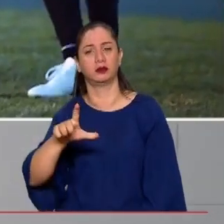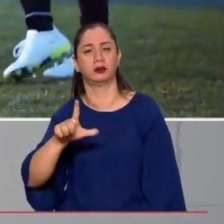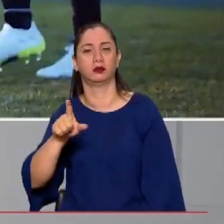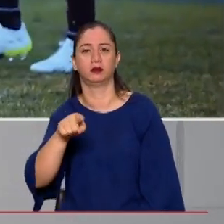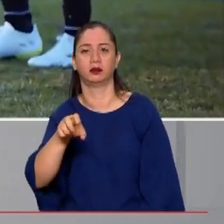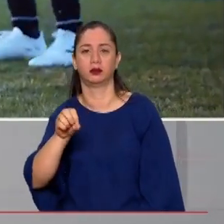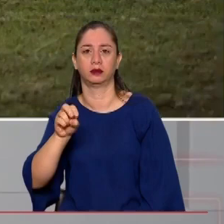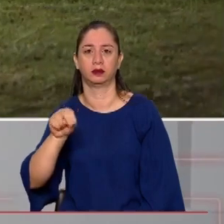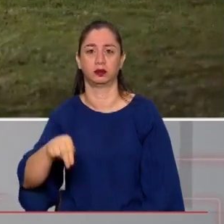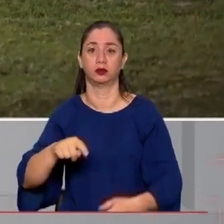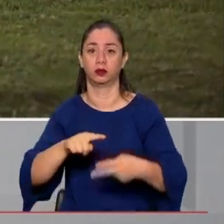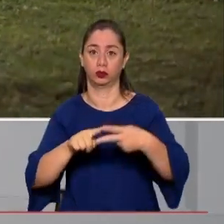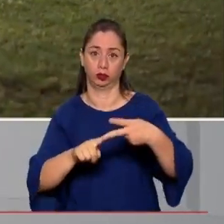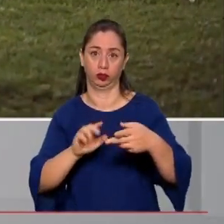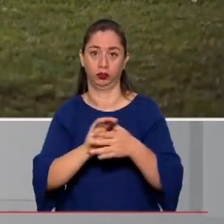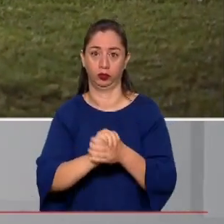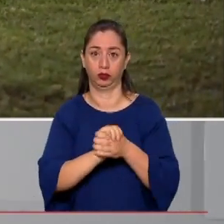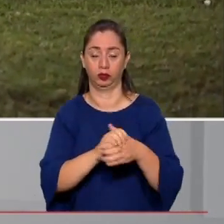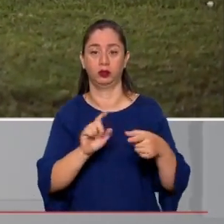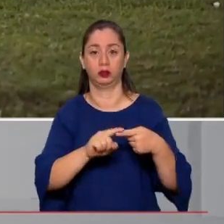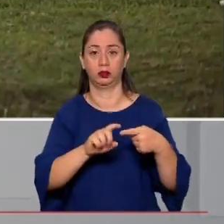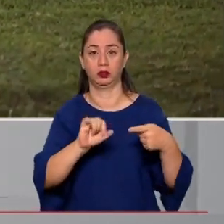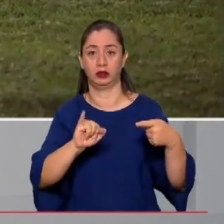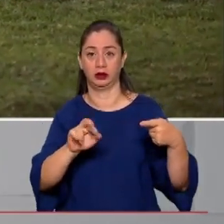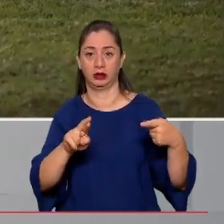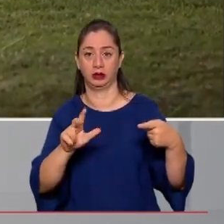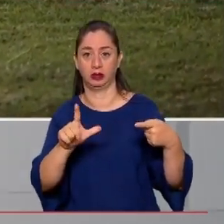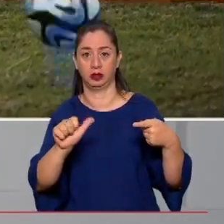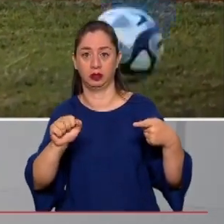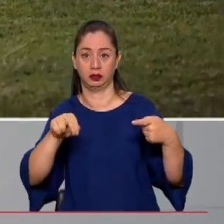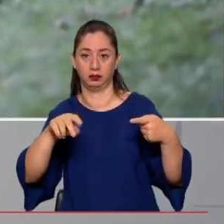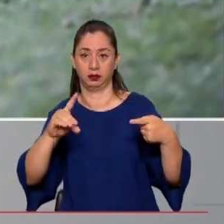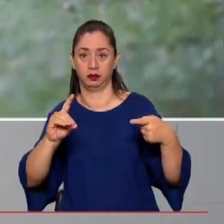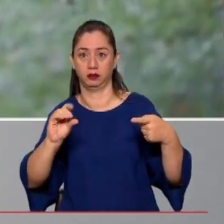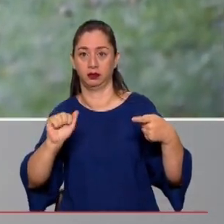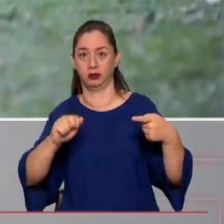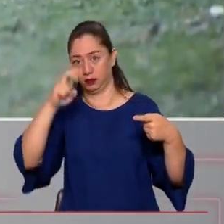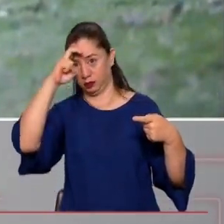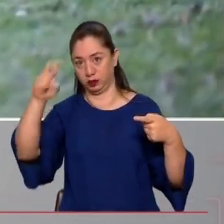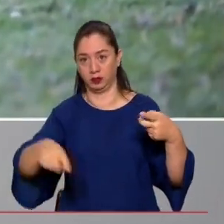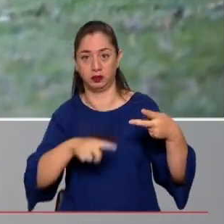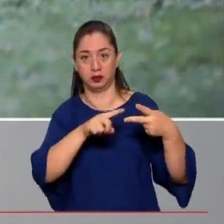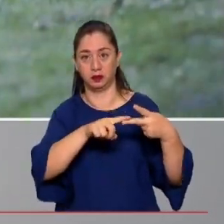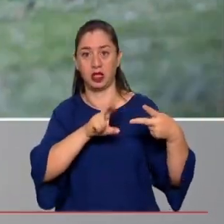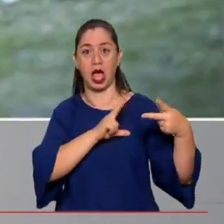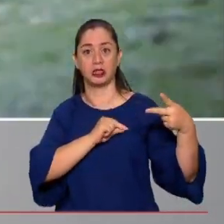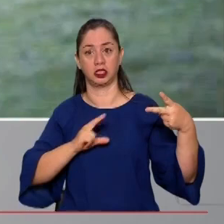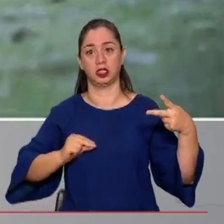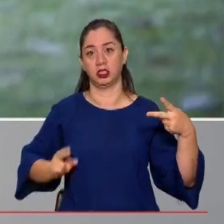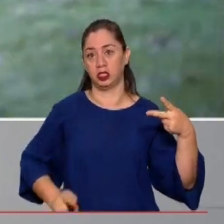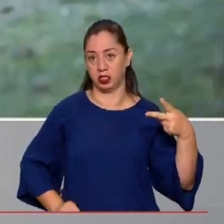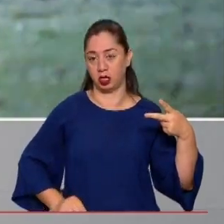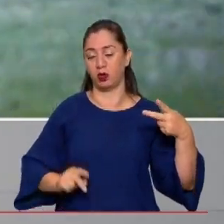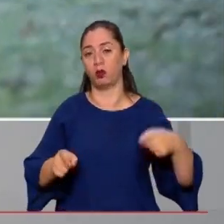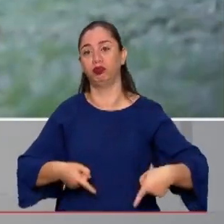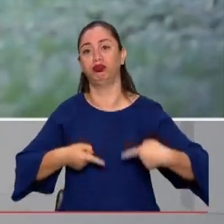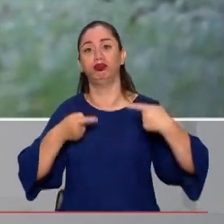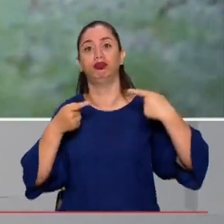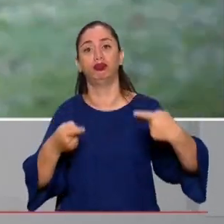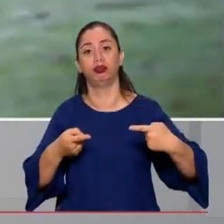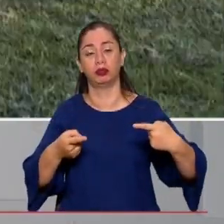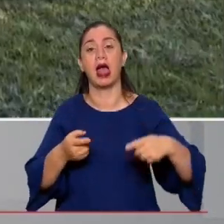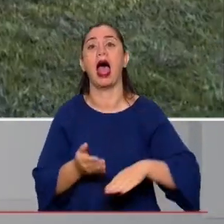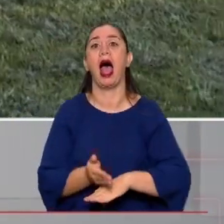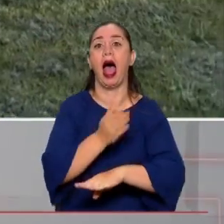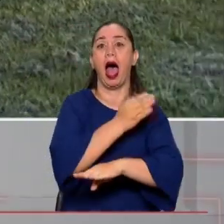dos amistosos, uno ante Irlanda del Norte este viernes y el domingo ante China, previo a lo que será el inicio del Campeonato